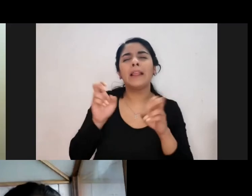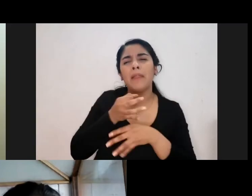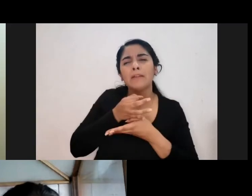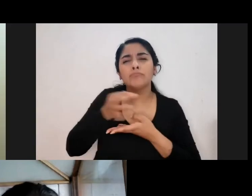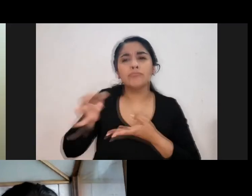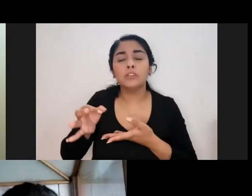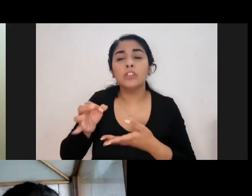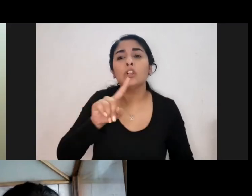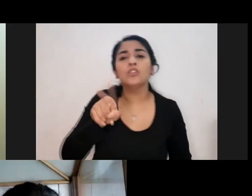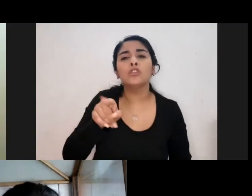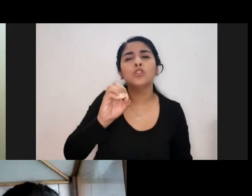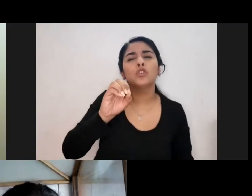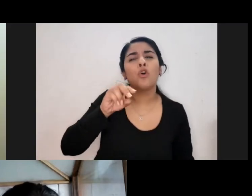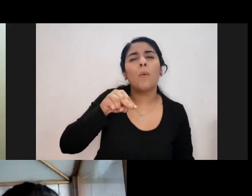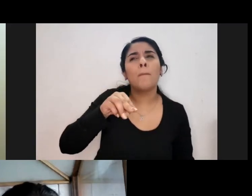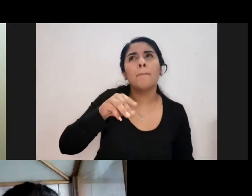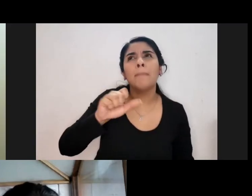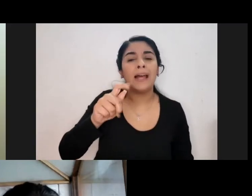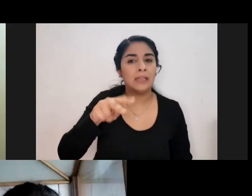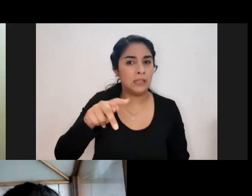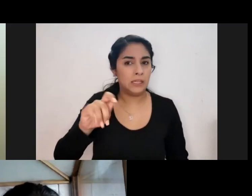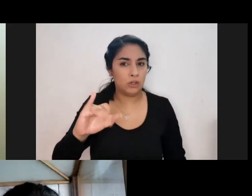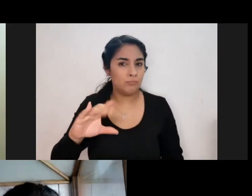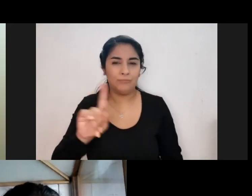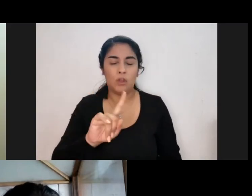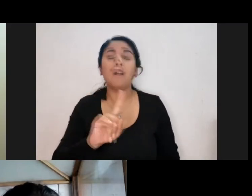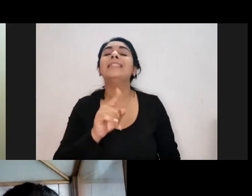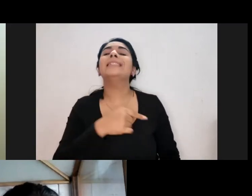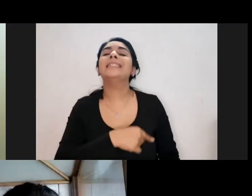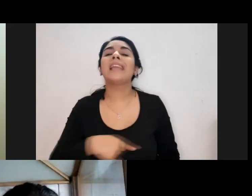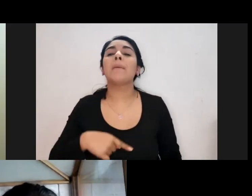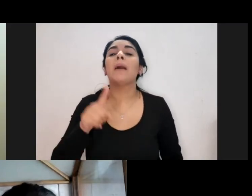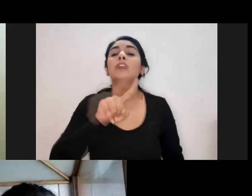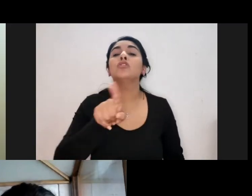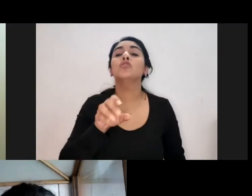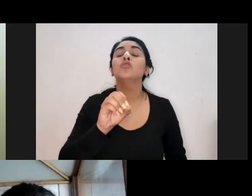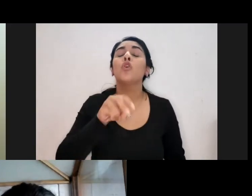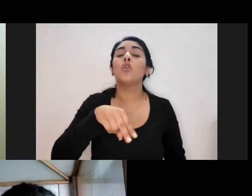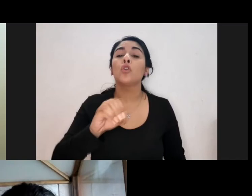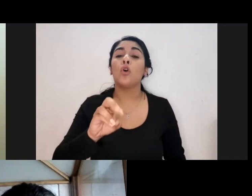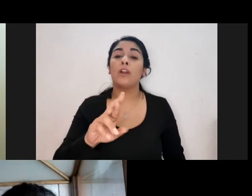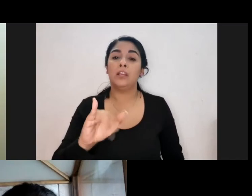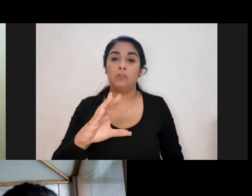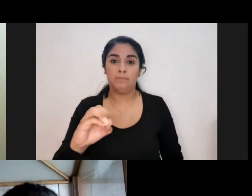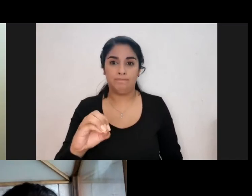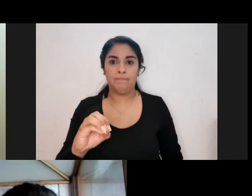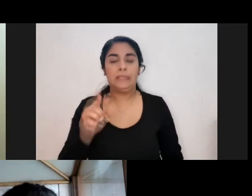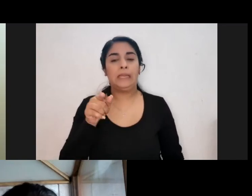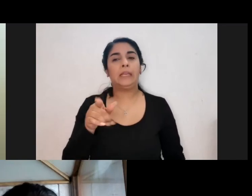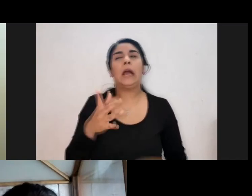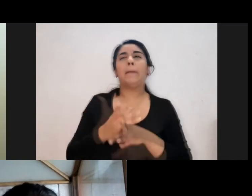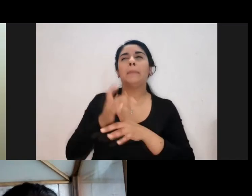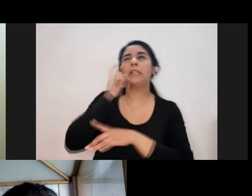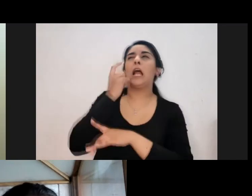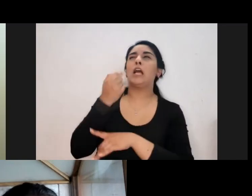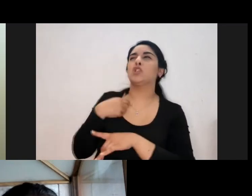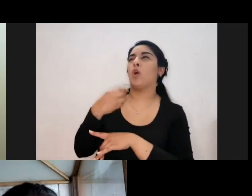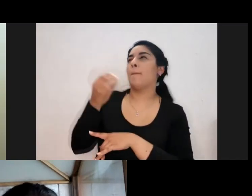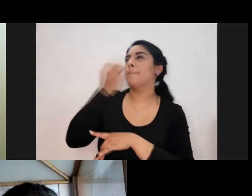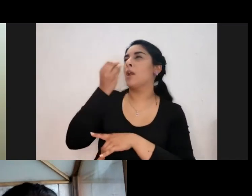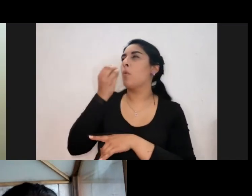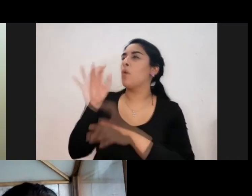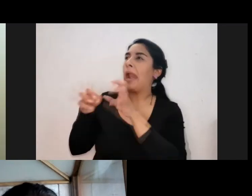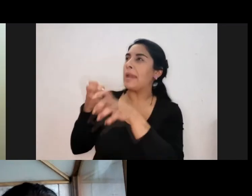¿ya? Zoonótico. Y claro, aquí hay mucha especulación de que yo me como un animal y en realidad